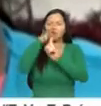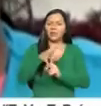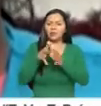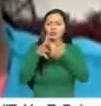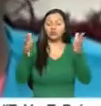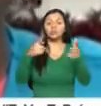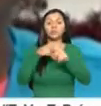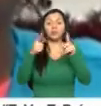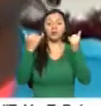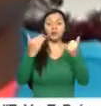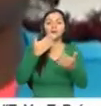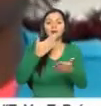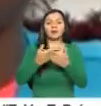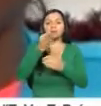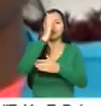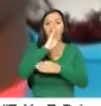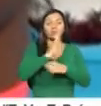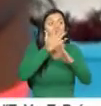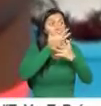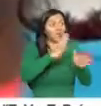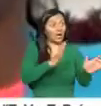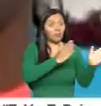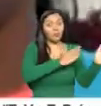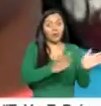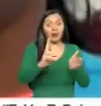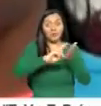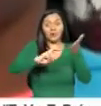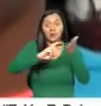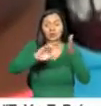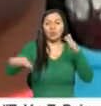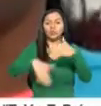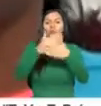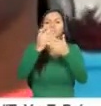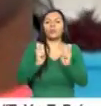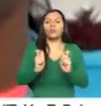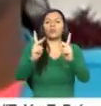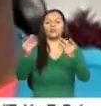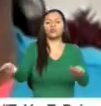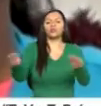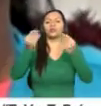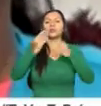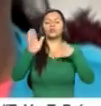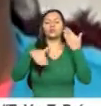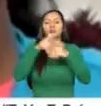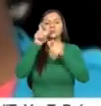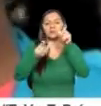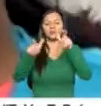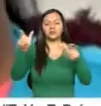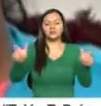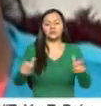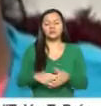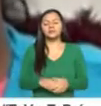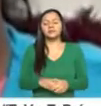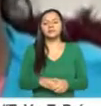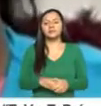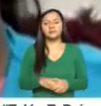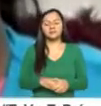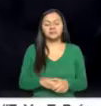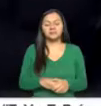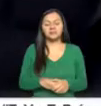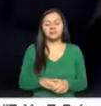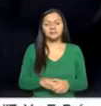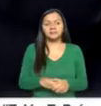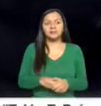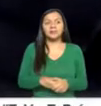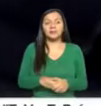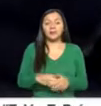Dios se hizo esto ahora, y creo que es una nueva oportunidad que se nos dio a todo el mundo. O sea, todos los de aquí, al menos del sector.